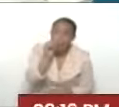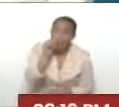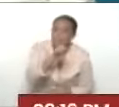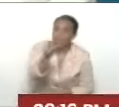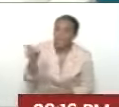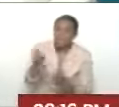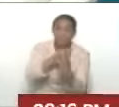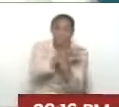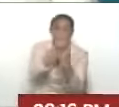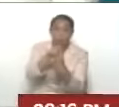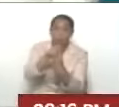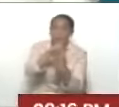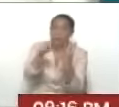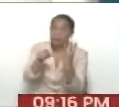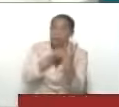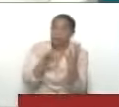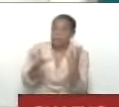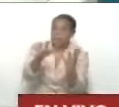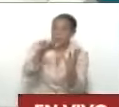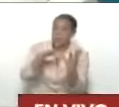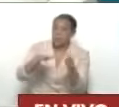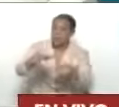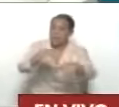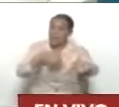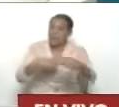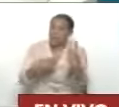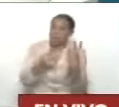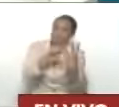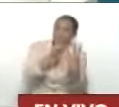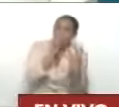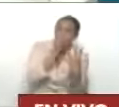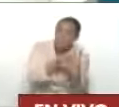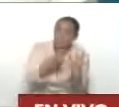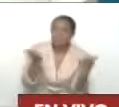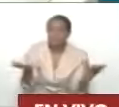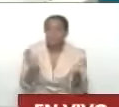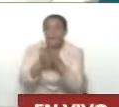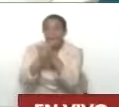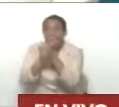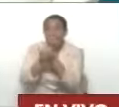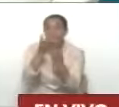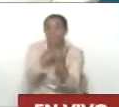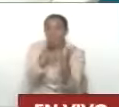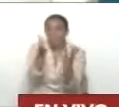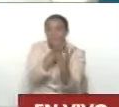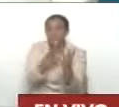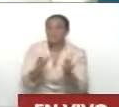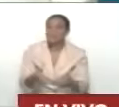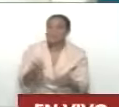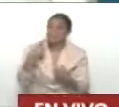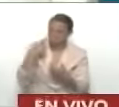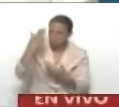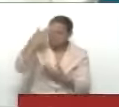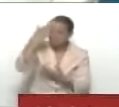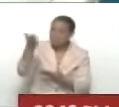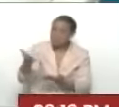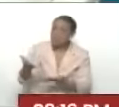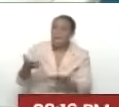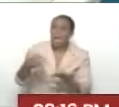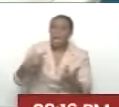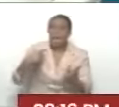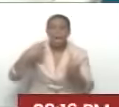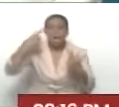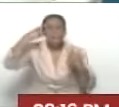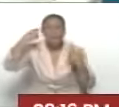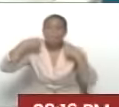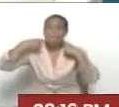somos eternamente muchachas, las mujeres, y de el amigo presente, nos hace saber que no hemos arado en el mar,